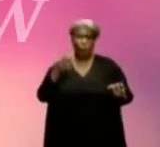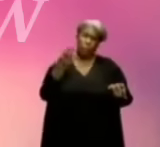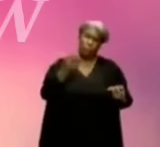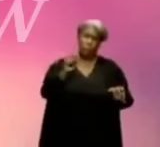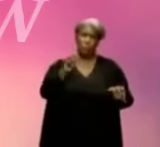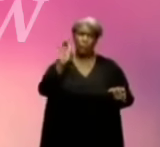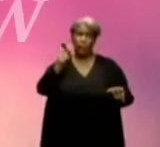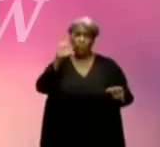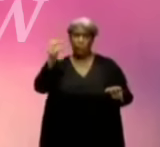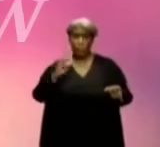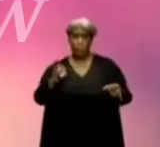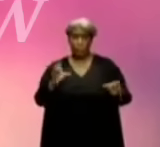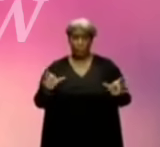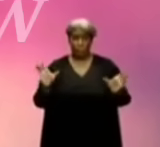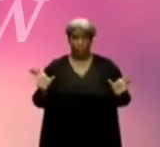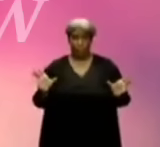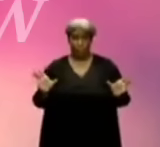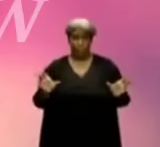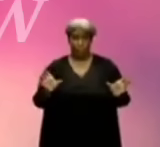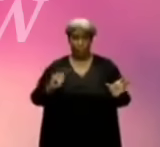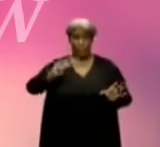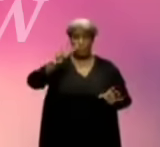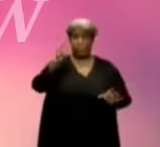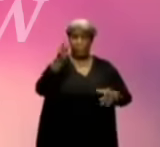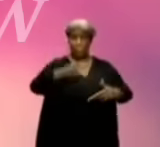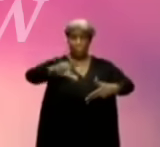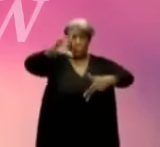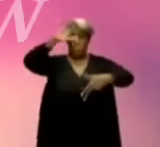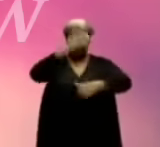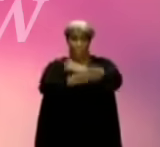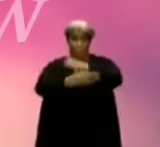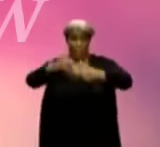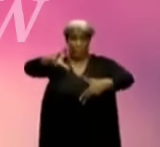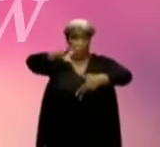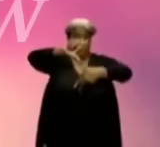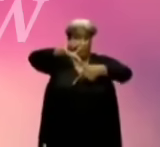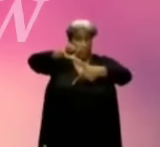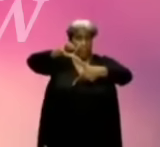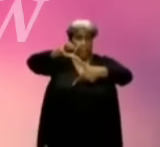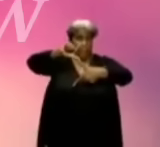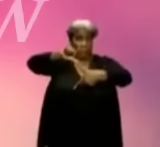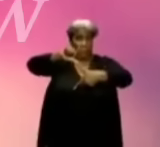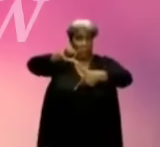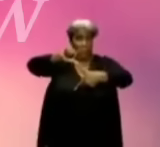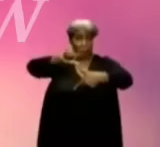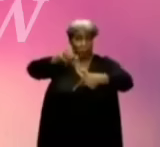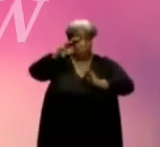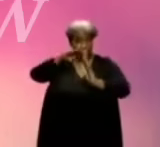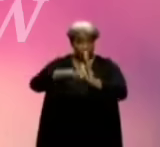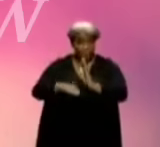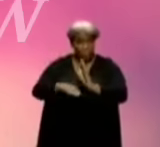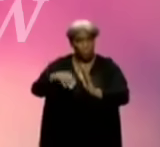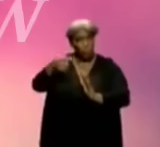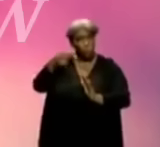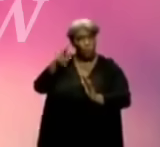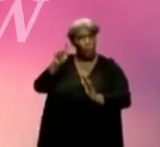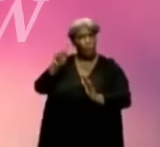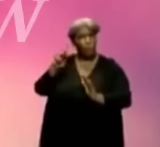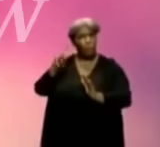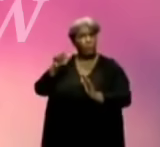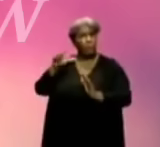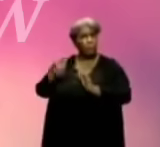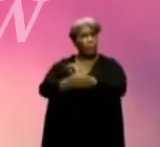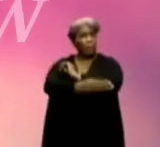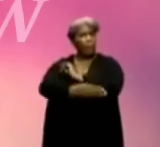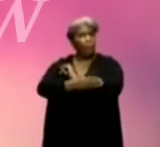14.7-14.8%. Es el segundo más bajo en Latinoamérica después de Guatemala. Es un tema porque aquí